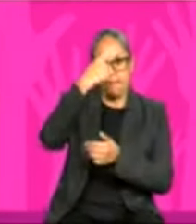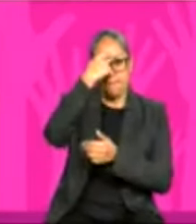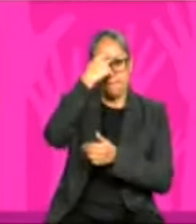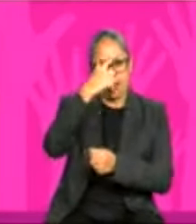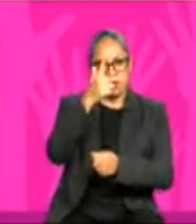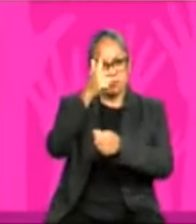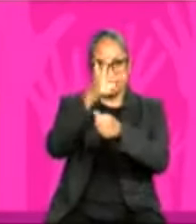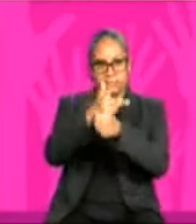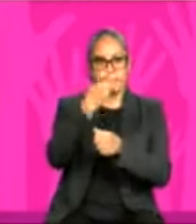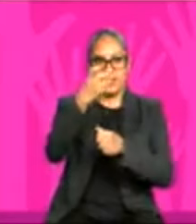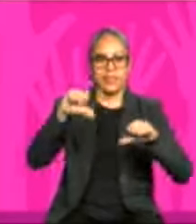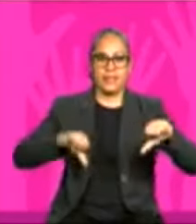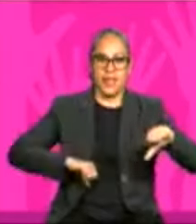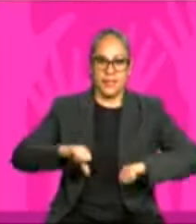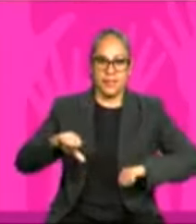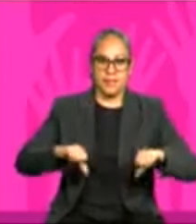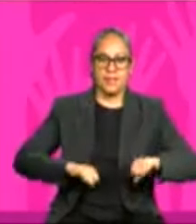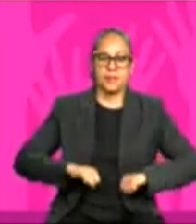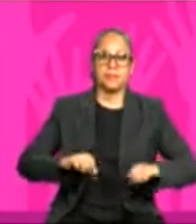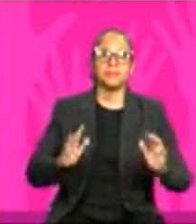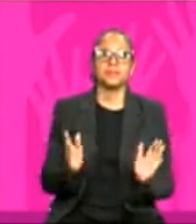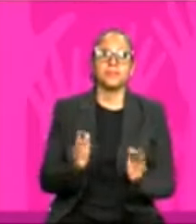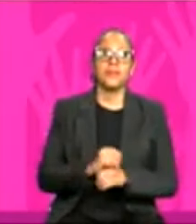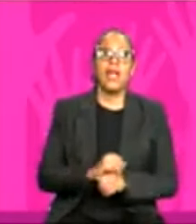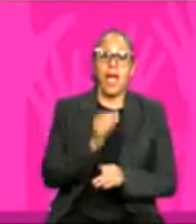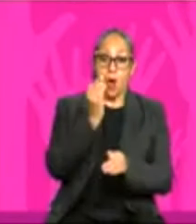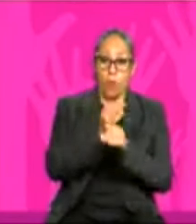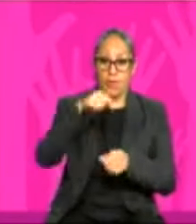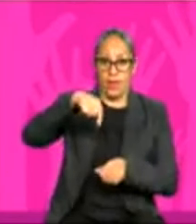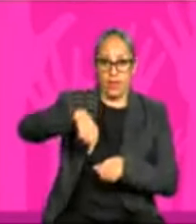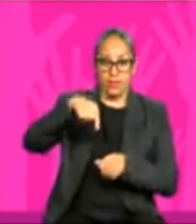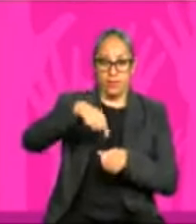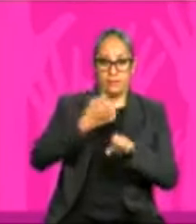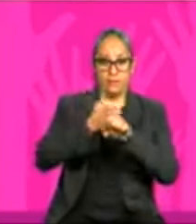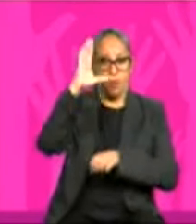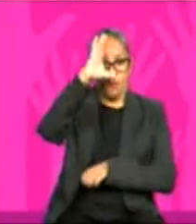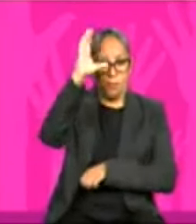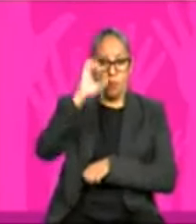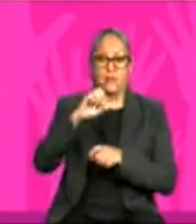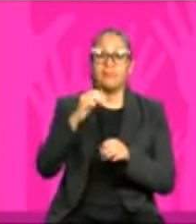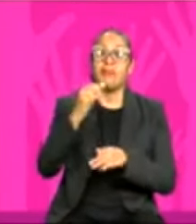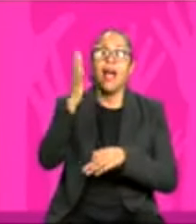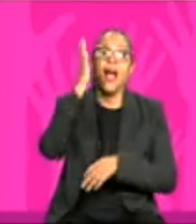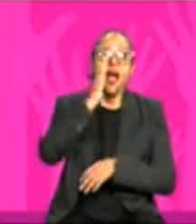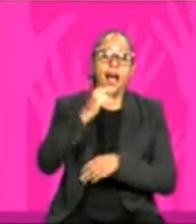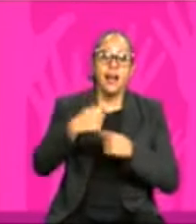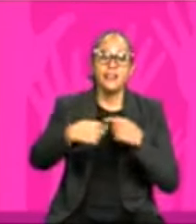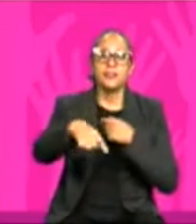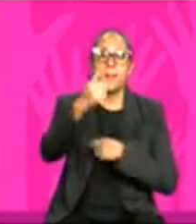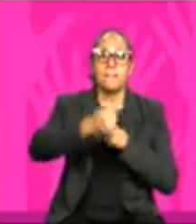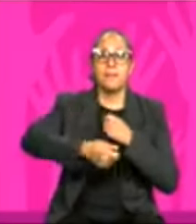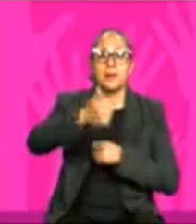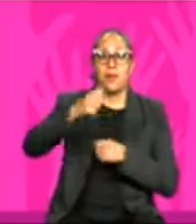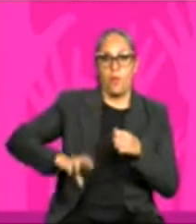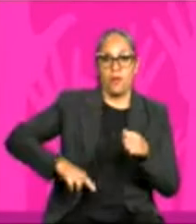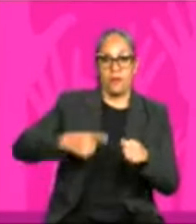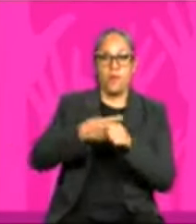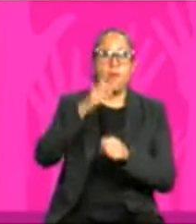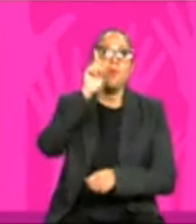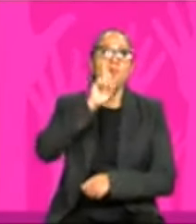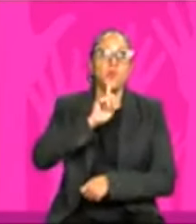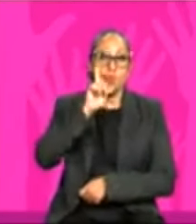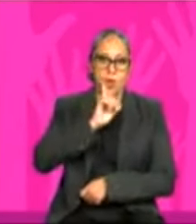de esta actividad. Está confirmado, en Morelos tendremos a nuestra primera gobernadora en la historia de este estado.